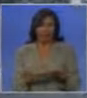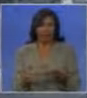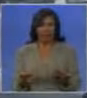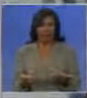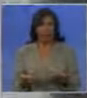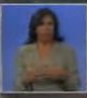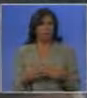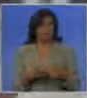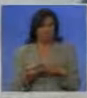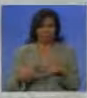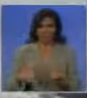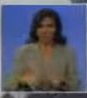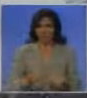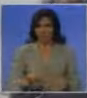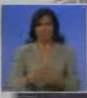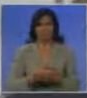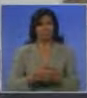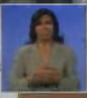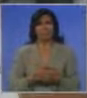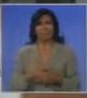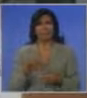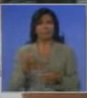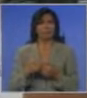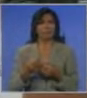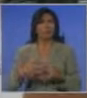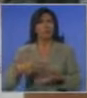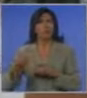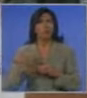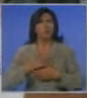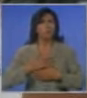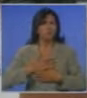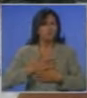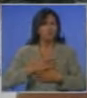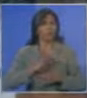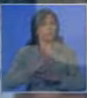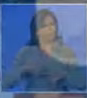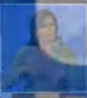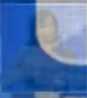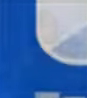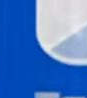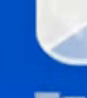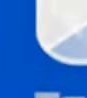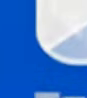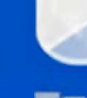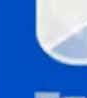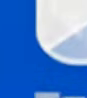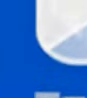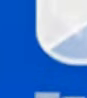luego de ese amargo recuerdo. Jorge Rodríguez, 24 horas.